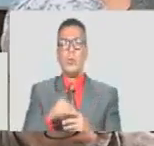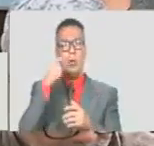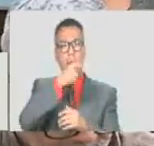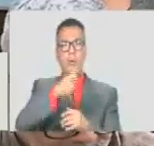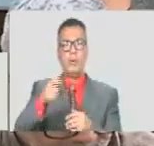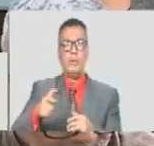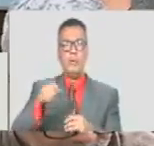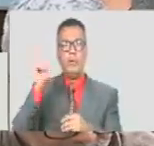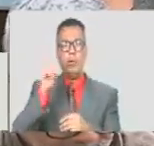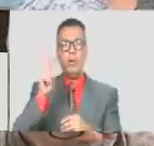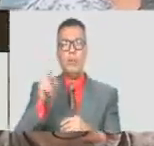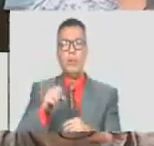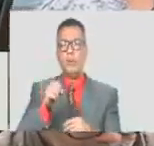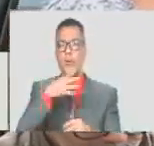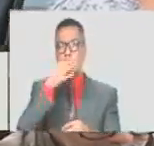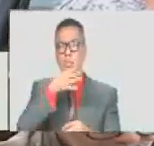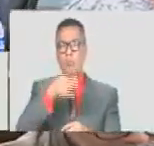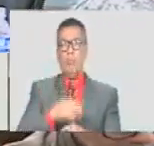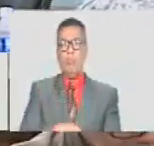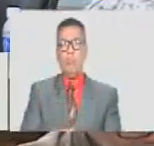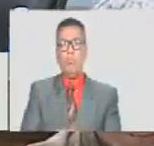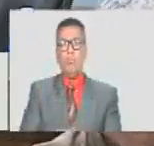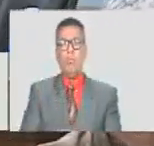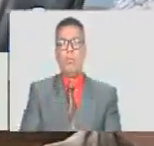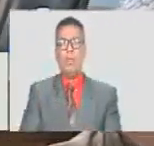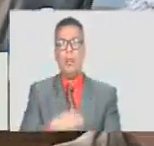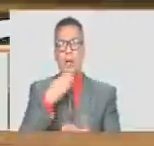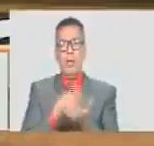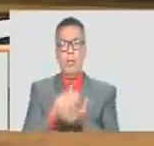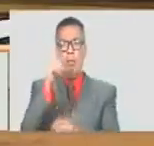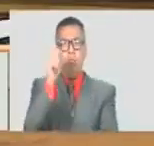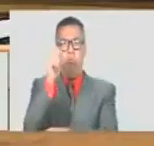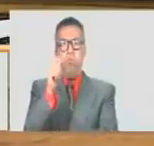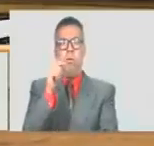pueblo venezolano. Feliz tarde. Muchas gracias, diputado.